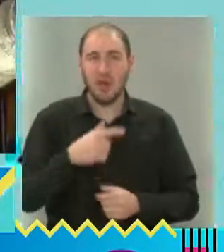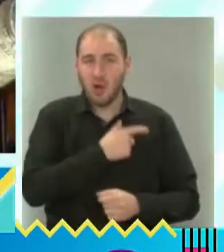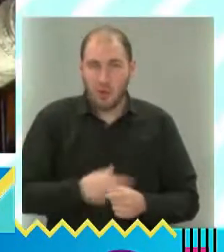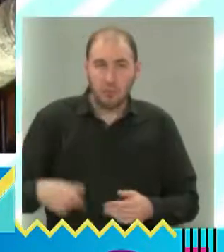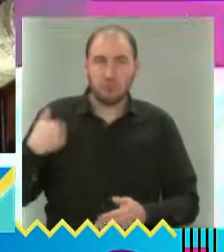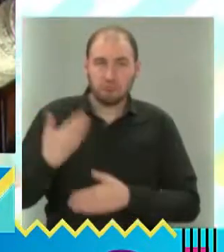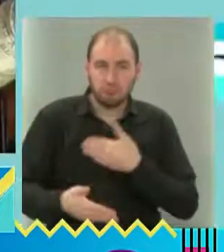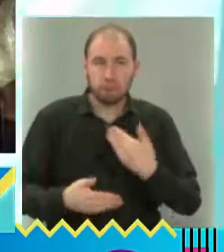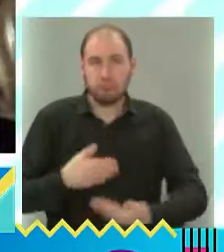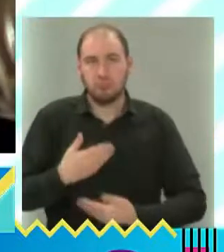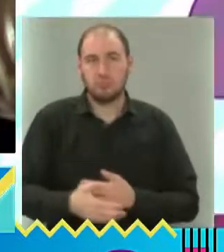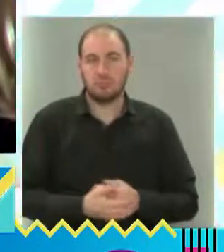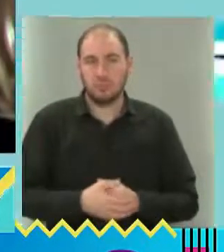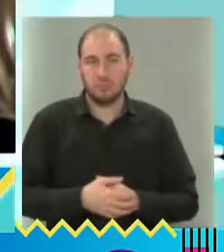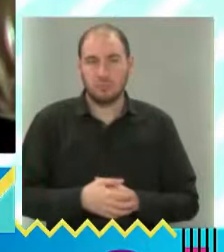gobiernos de distintas